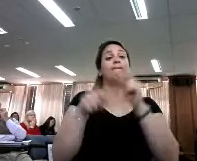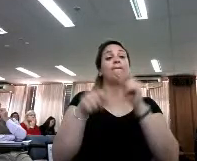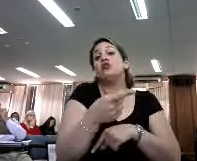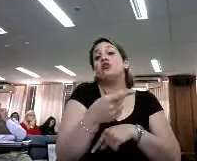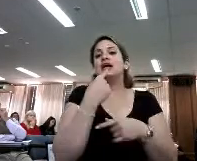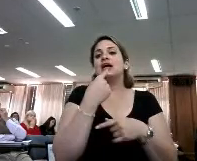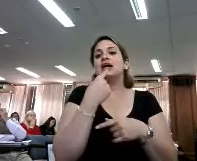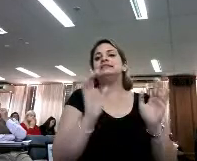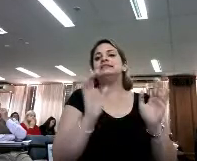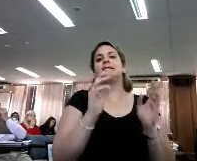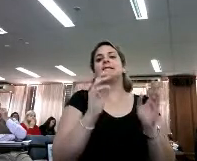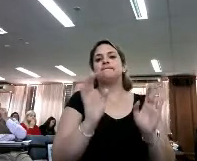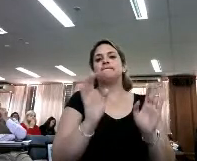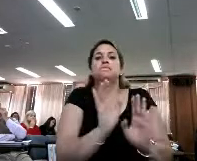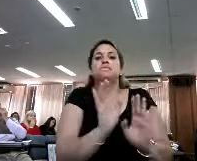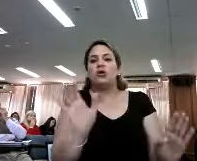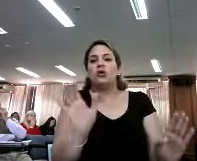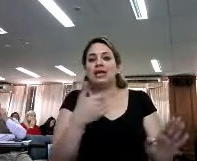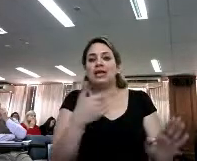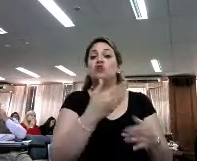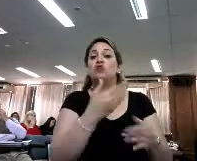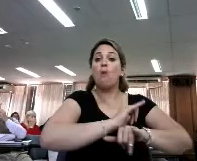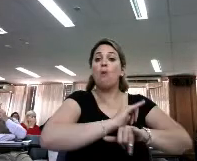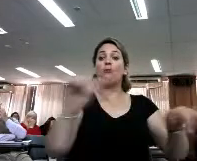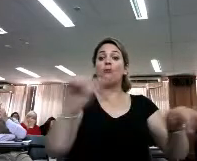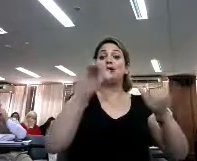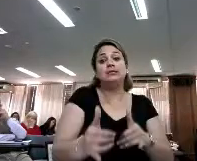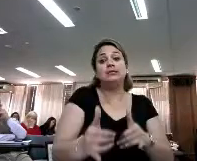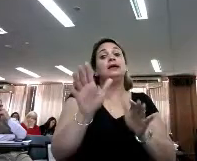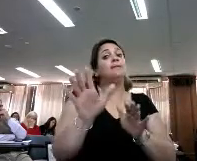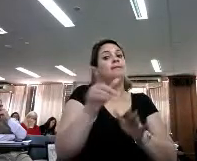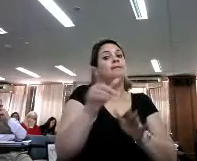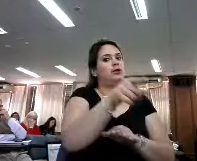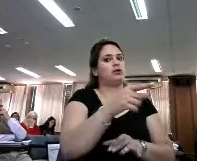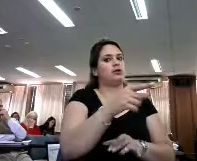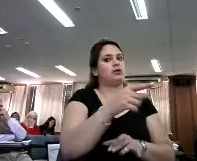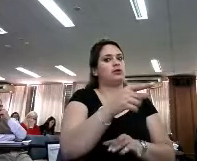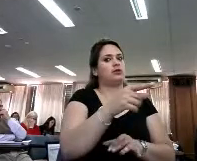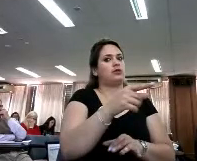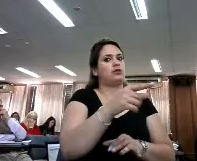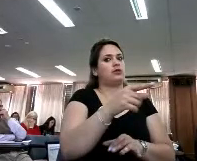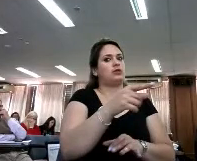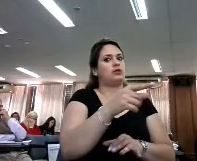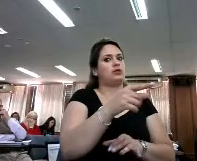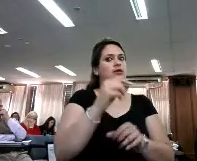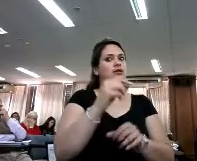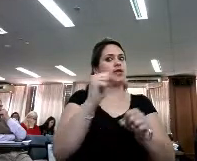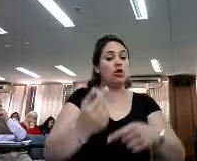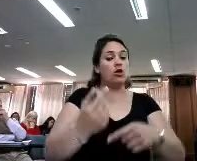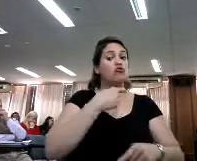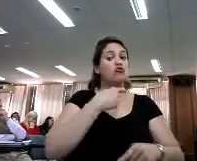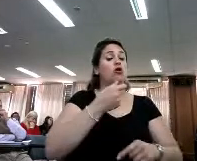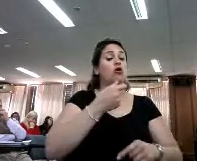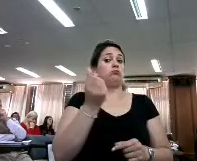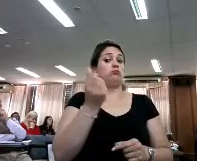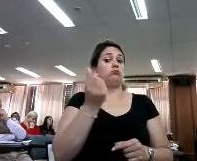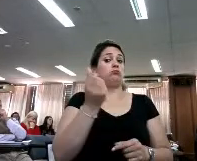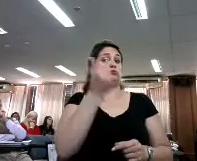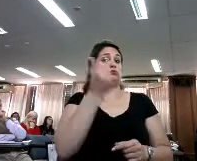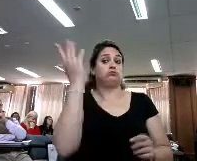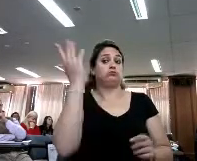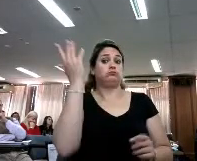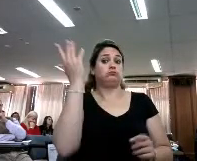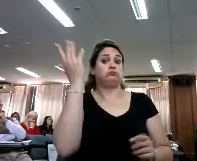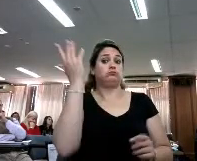no, ya está, yo te lo publico, pero tú me autorizas a seguirlo publicando cuantas veces quiera y sin